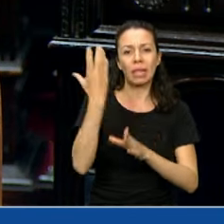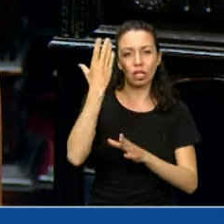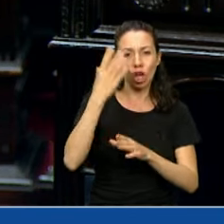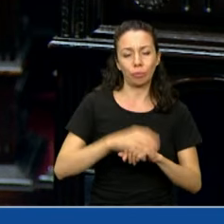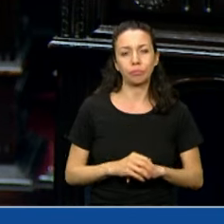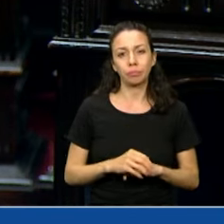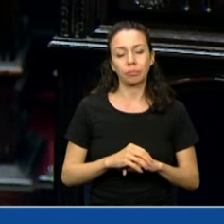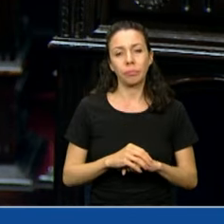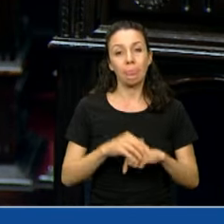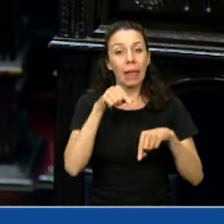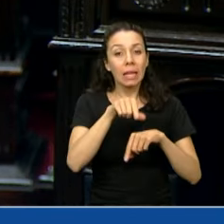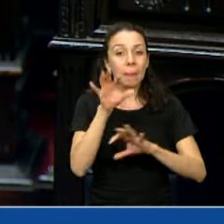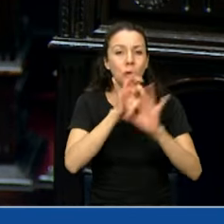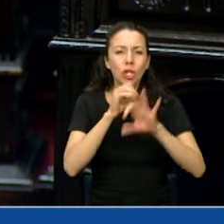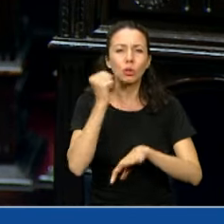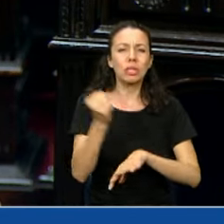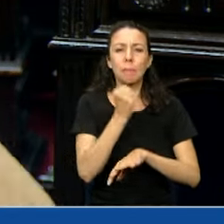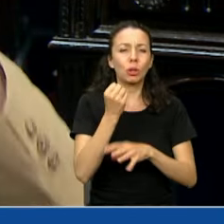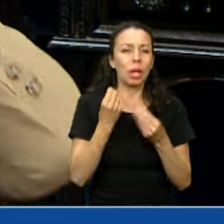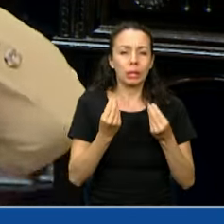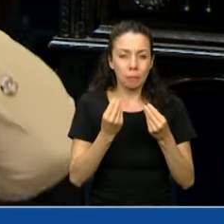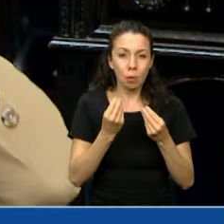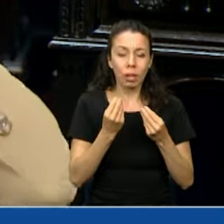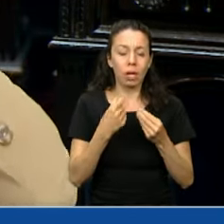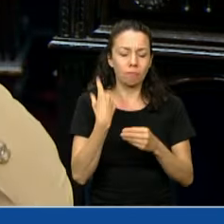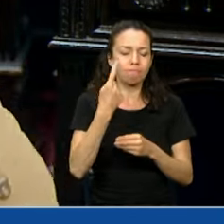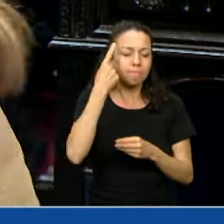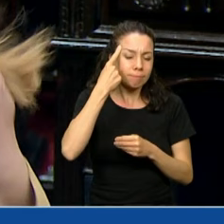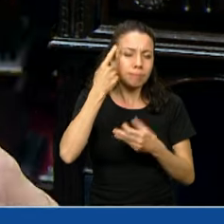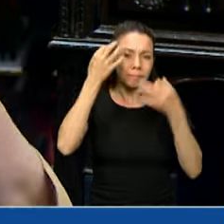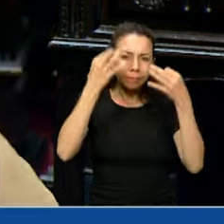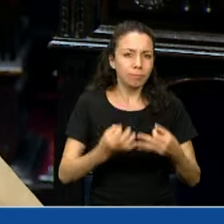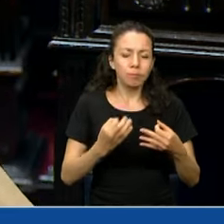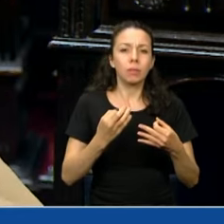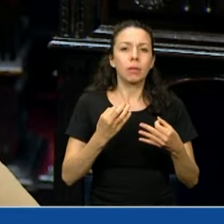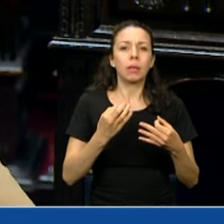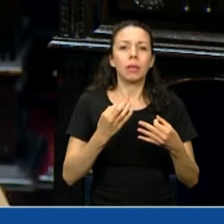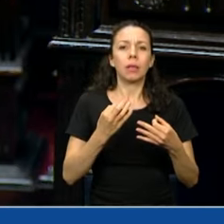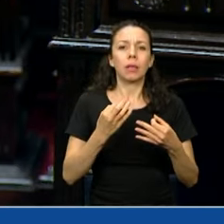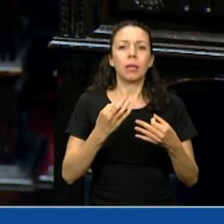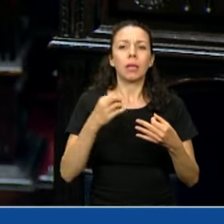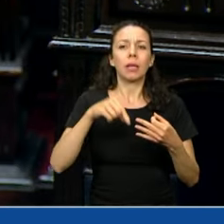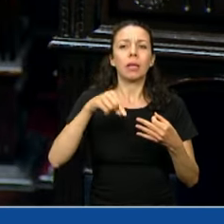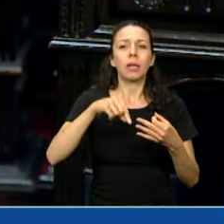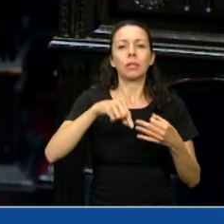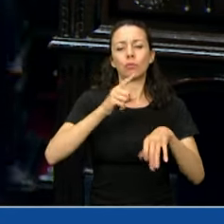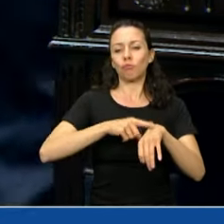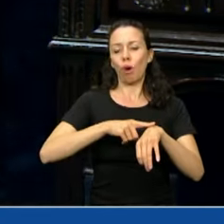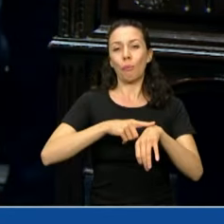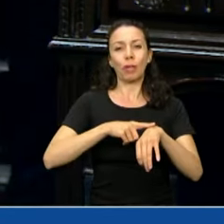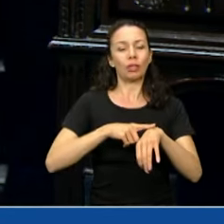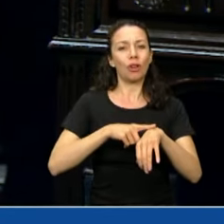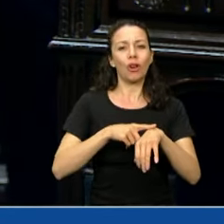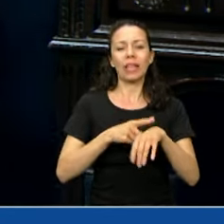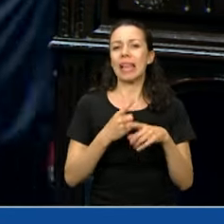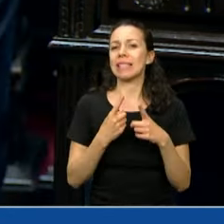importante este proyecto y creemos que sin duda es un nos encontramos en un estado de necesidad con